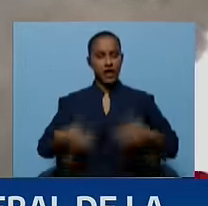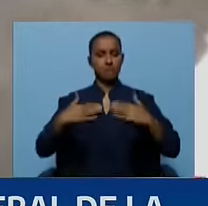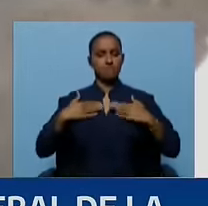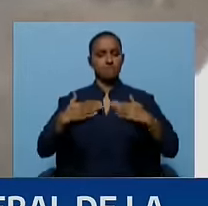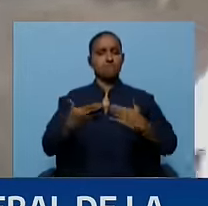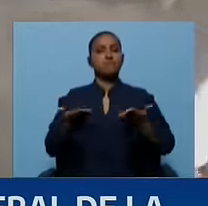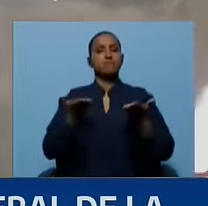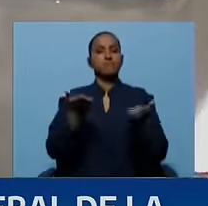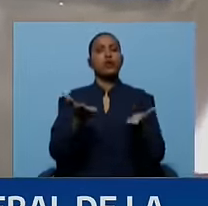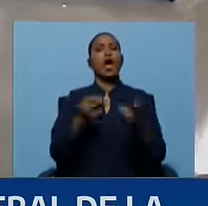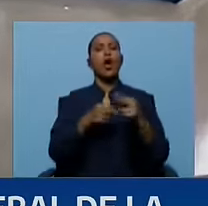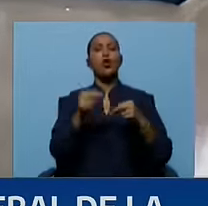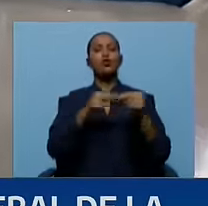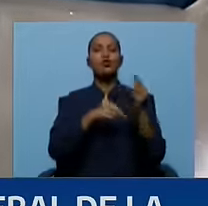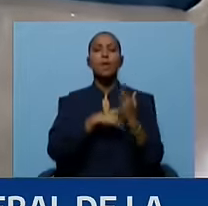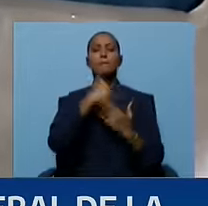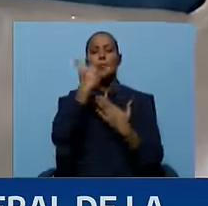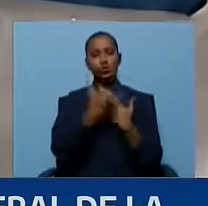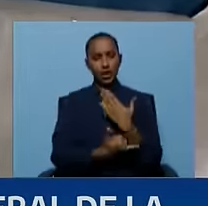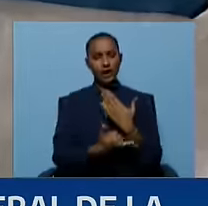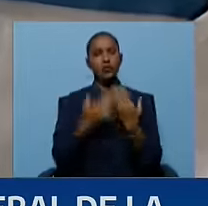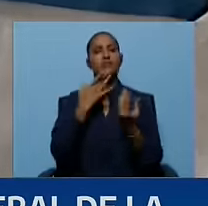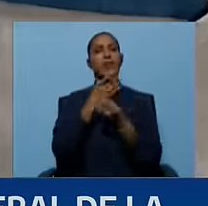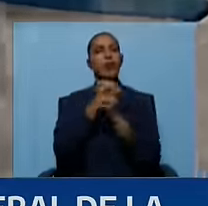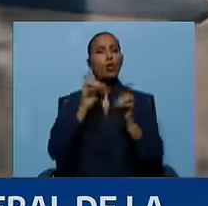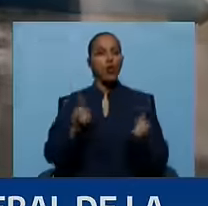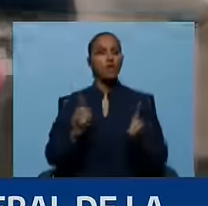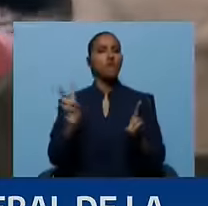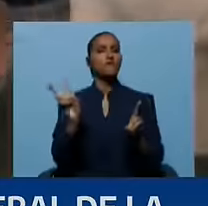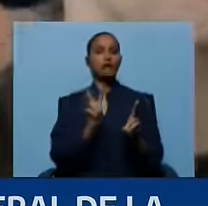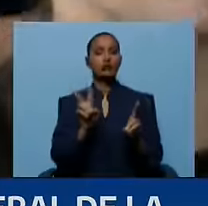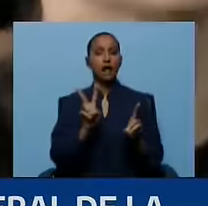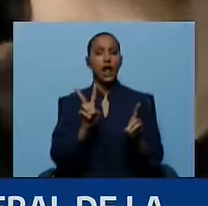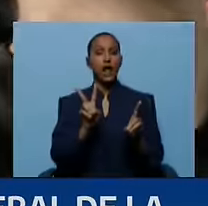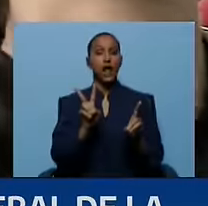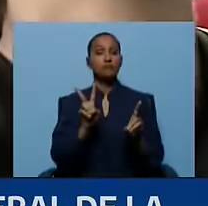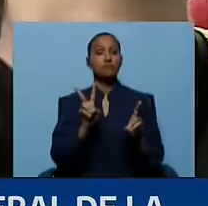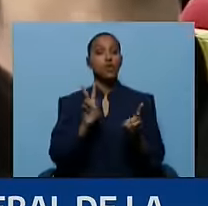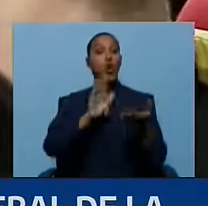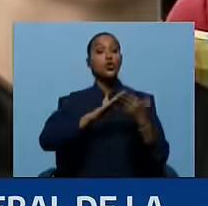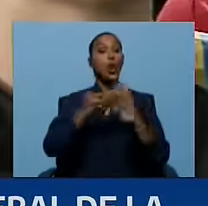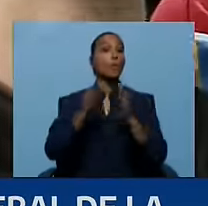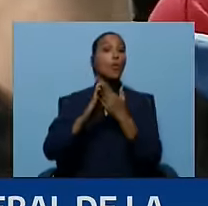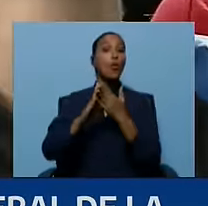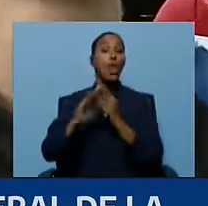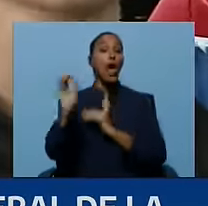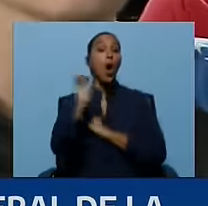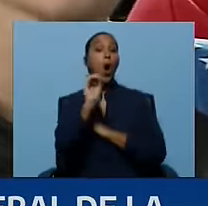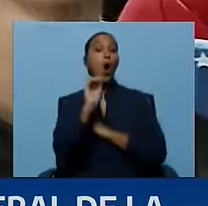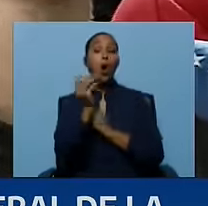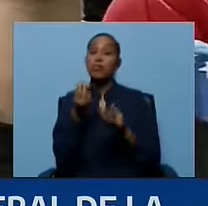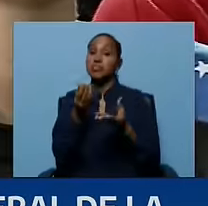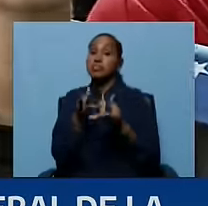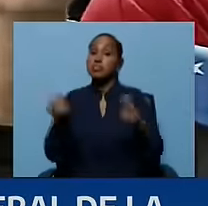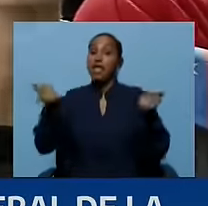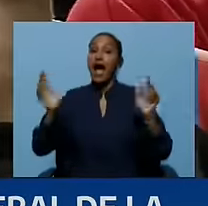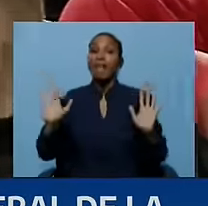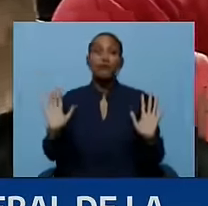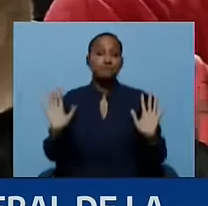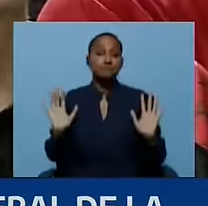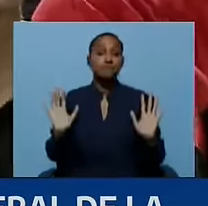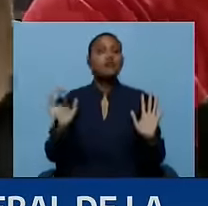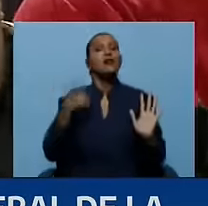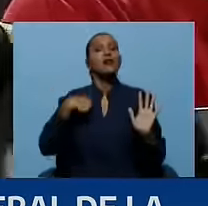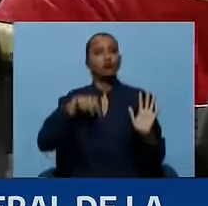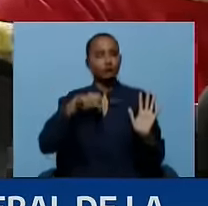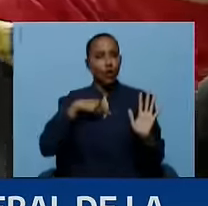del proyecto democrático venezolano de comuna o nada, y vamos por su camino, y vaya que hemos